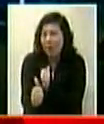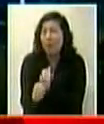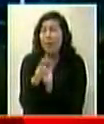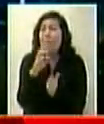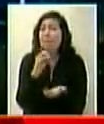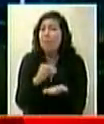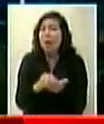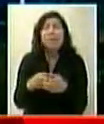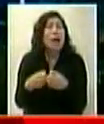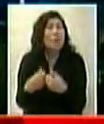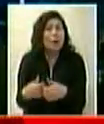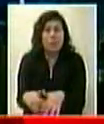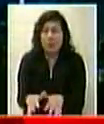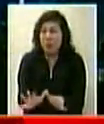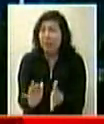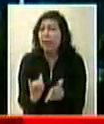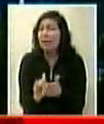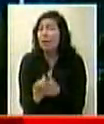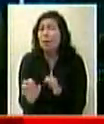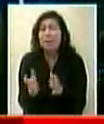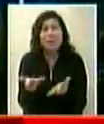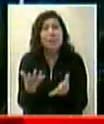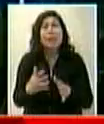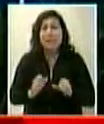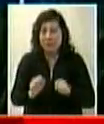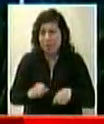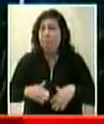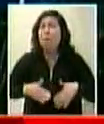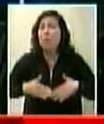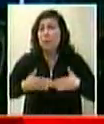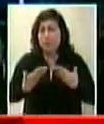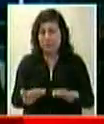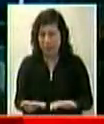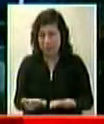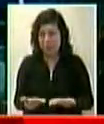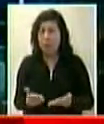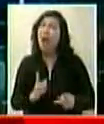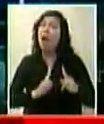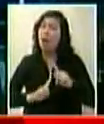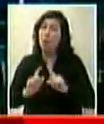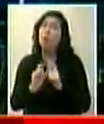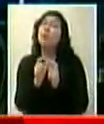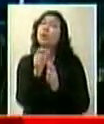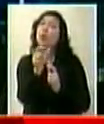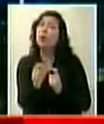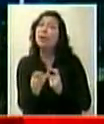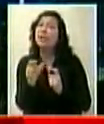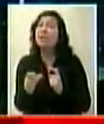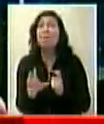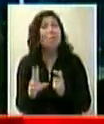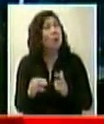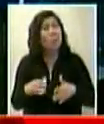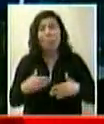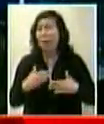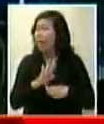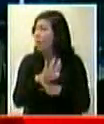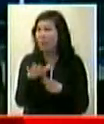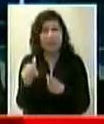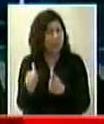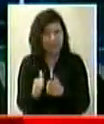país, más abandonadas del país, que no han sentido esta posibilidad de tener algunos congresistas que, digamos, no pueden